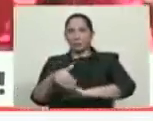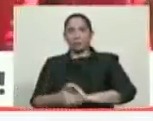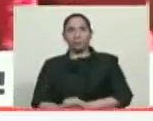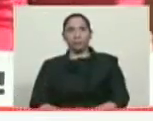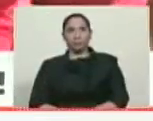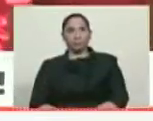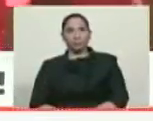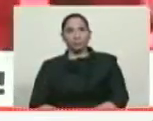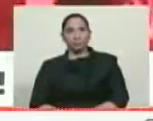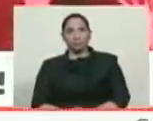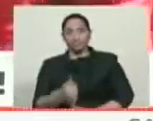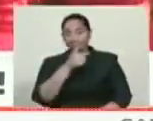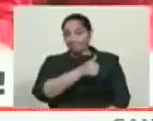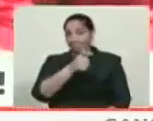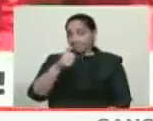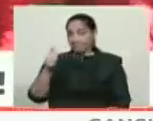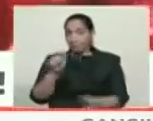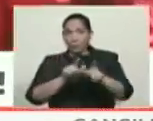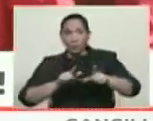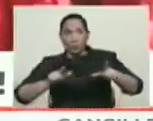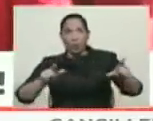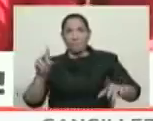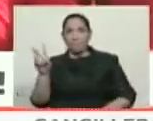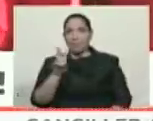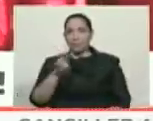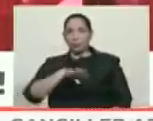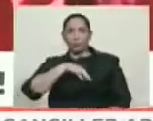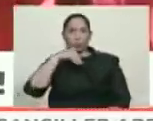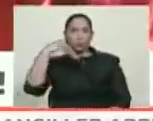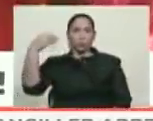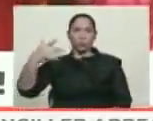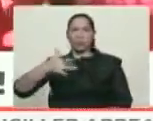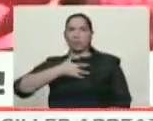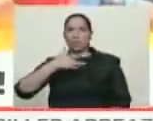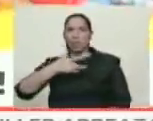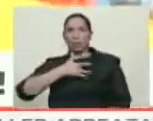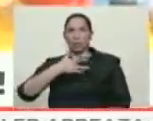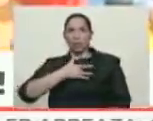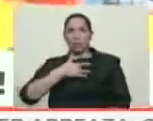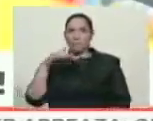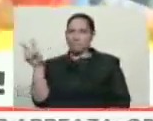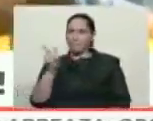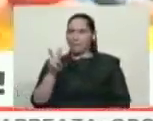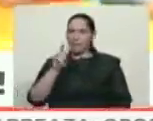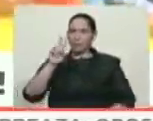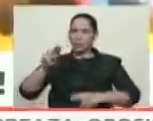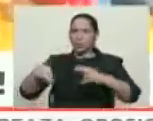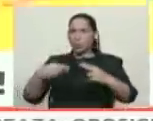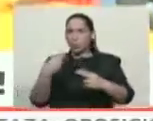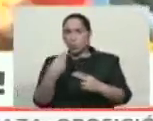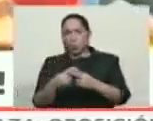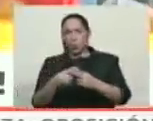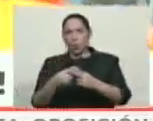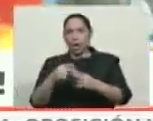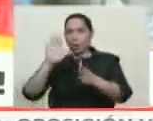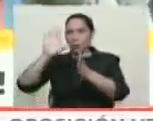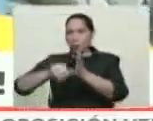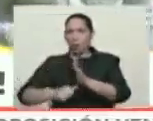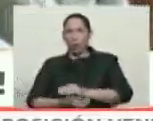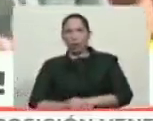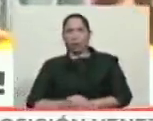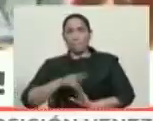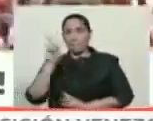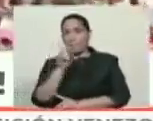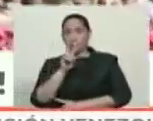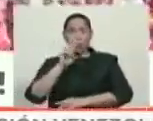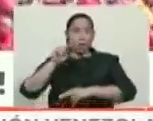Y está en cada rincón de Venezuela el espíritu y el sentimiento de que Venezuela jamás será ultrajada, de que